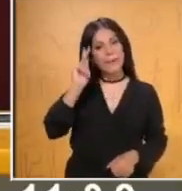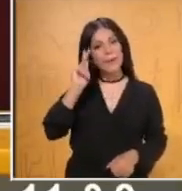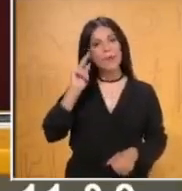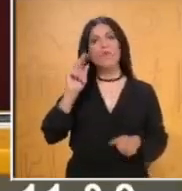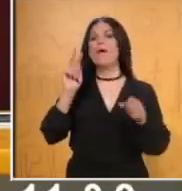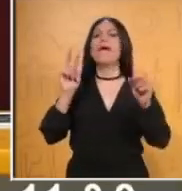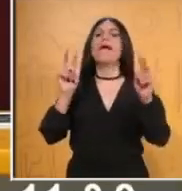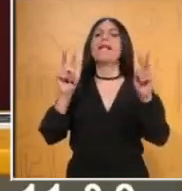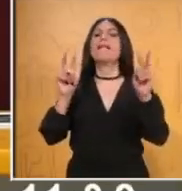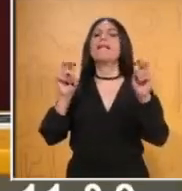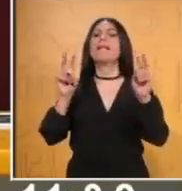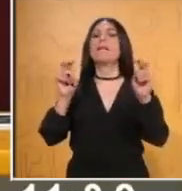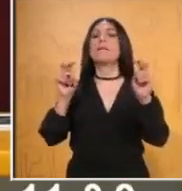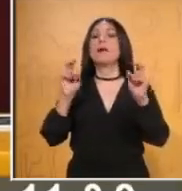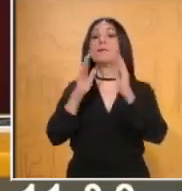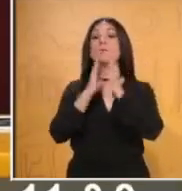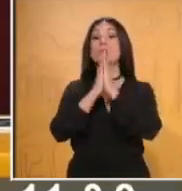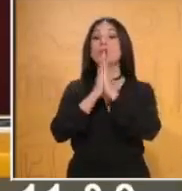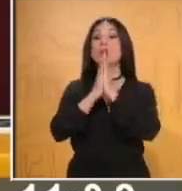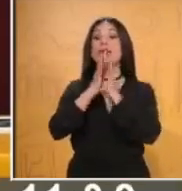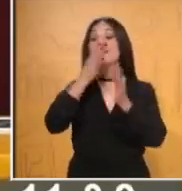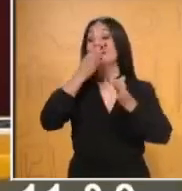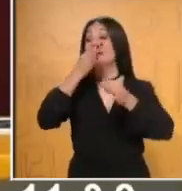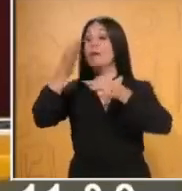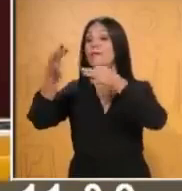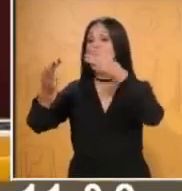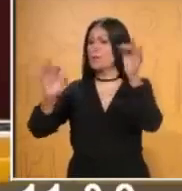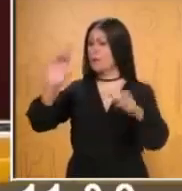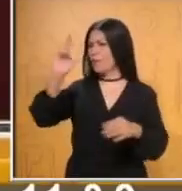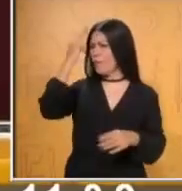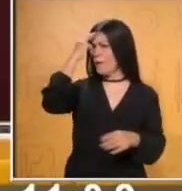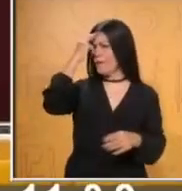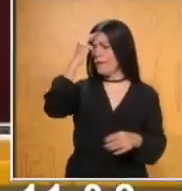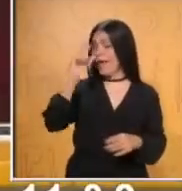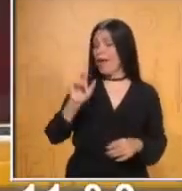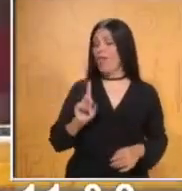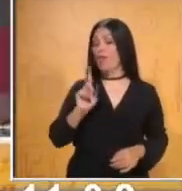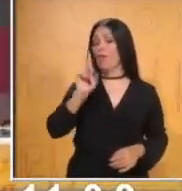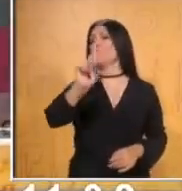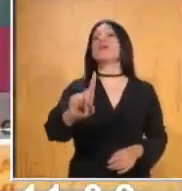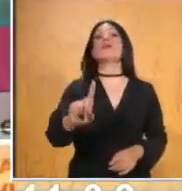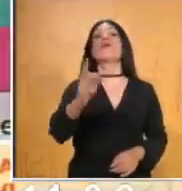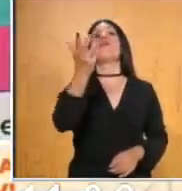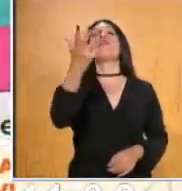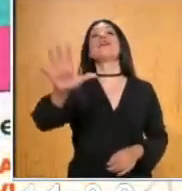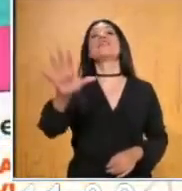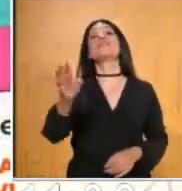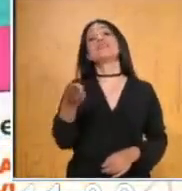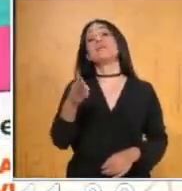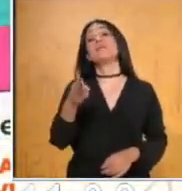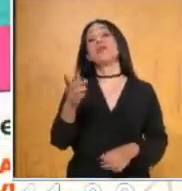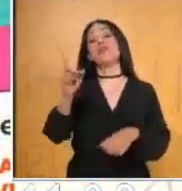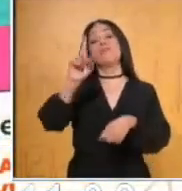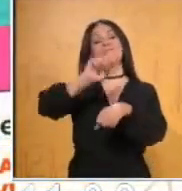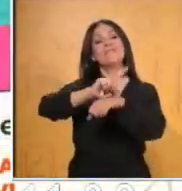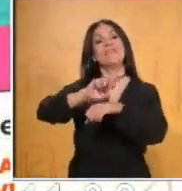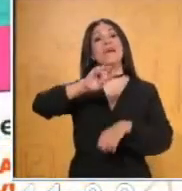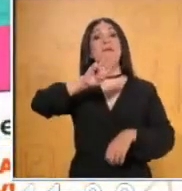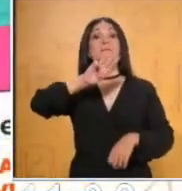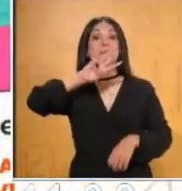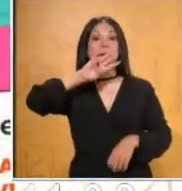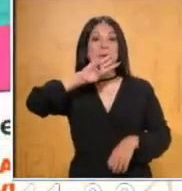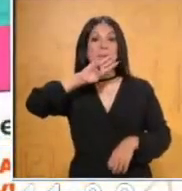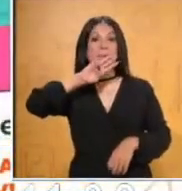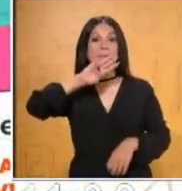te queremos invitar. Recuerda que el domingo 10 de mayo es el día de... Es un día muy especial. Es el Día de las